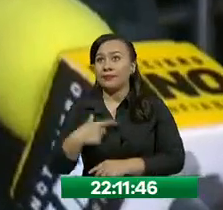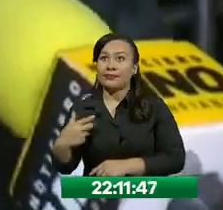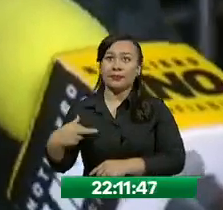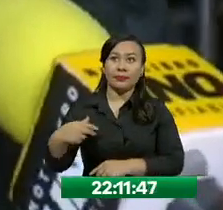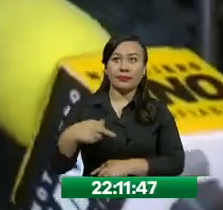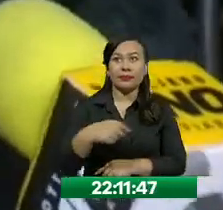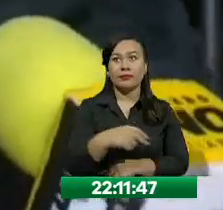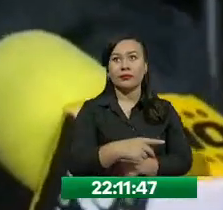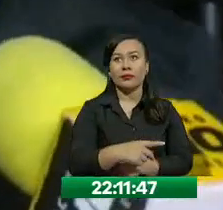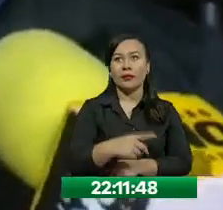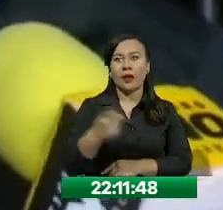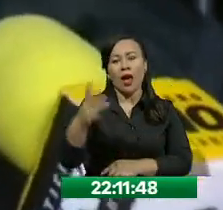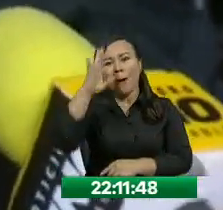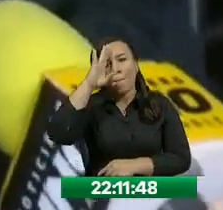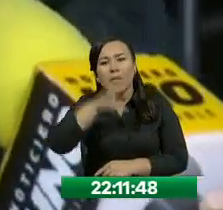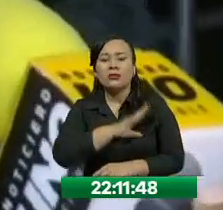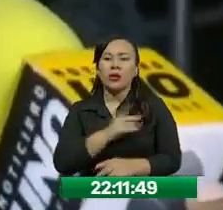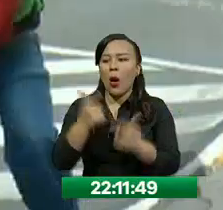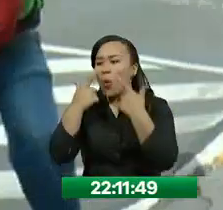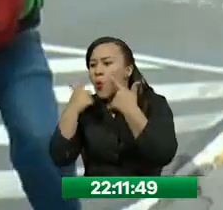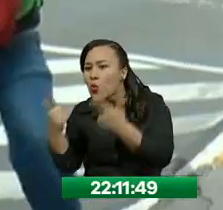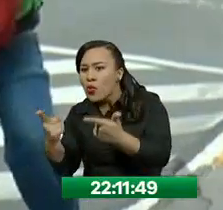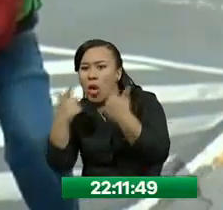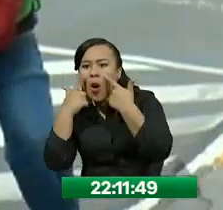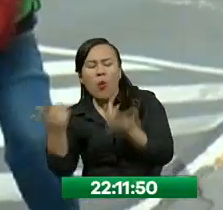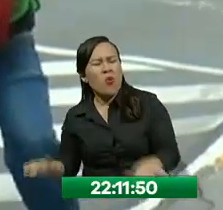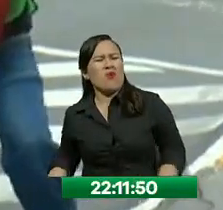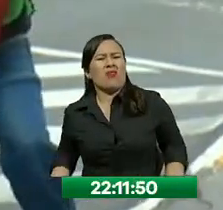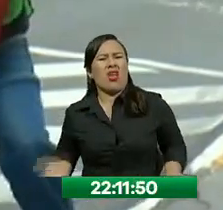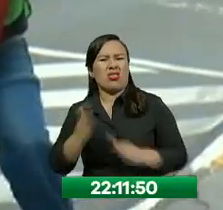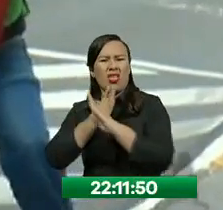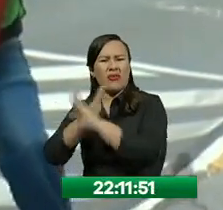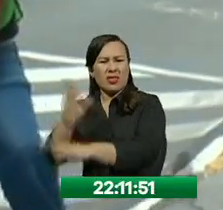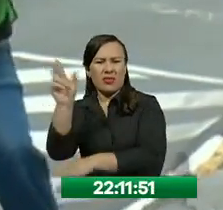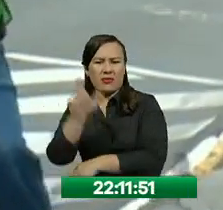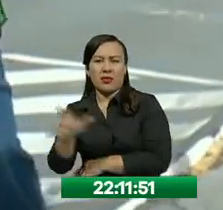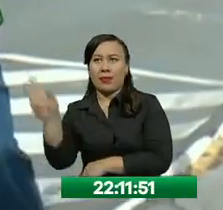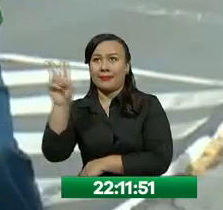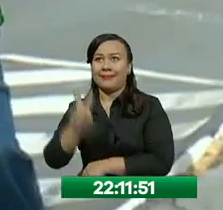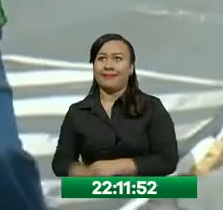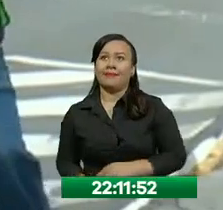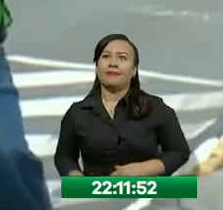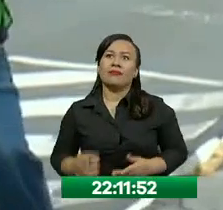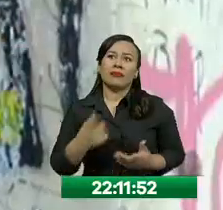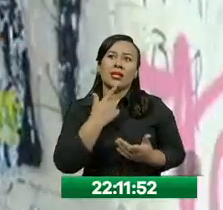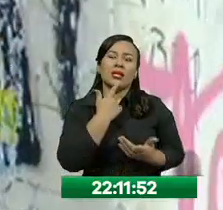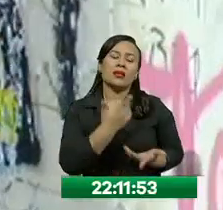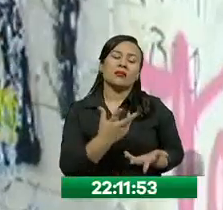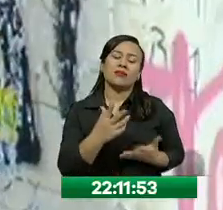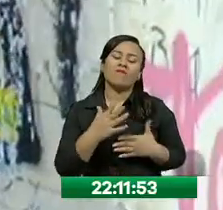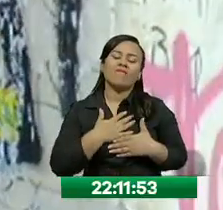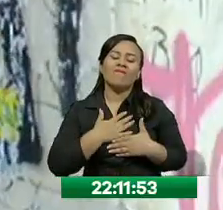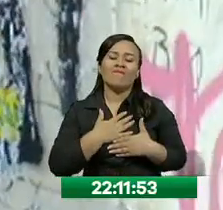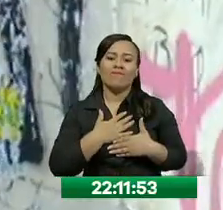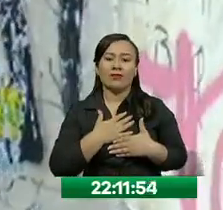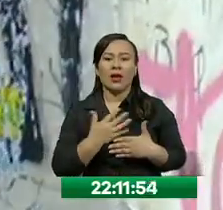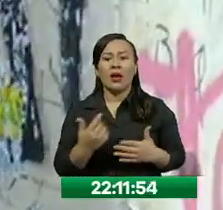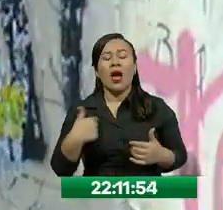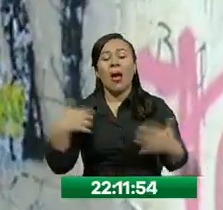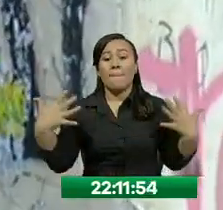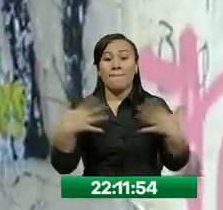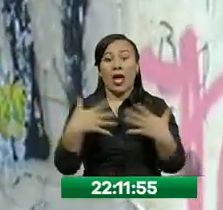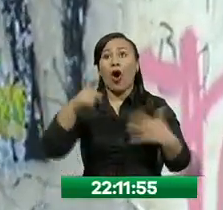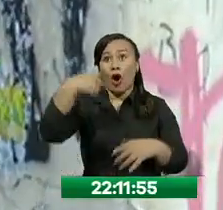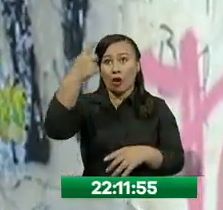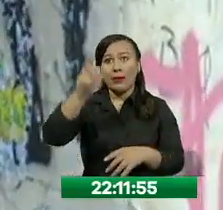señores policías lo resguardan y lo sacan por otro lado. Mientras, ciudadanos venezolanos que habitan en Tulcán repudian el suceso y temen que este lamentable hecho